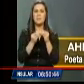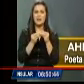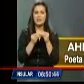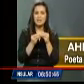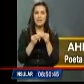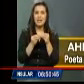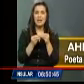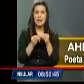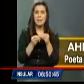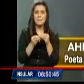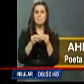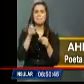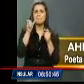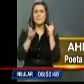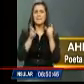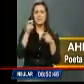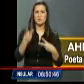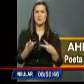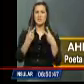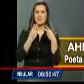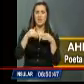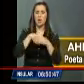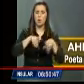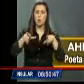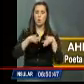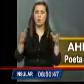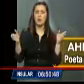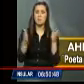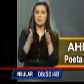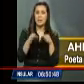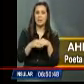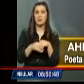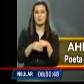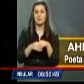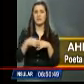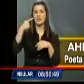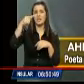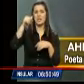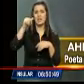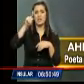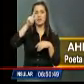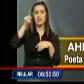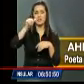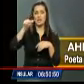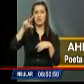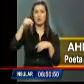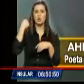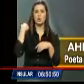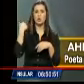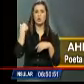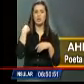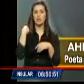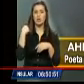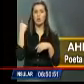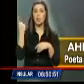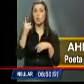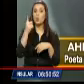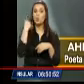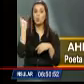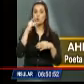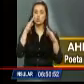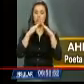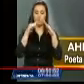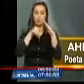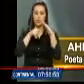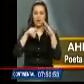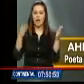va a caer sobre la cabeza de un ciudadano. Gaza no tiene un solo sótano, un solo refugio a